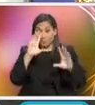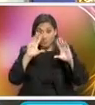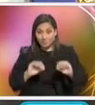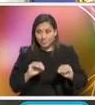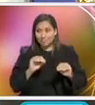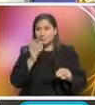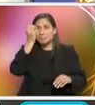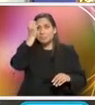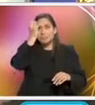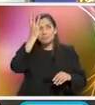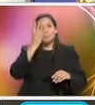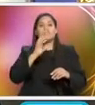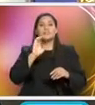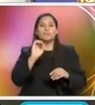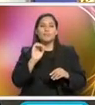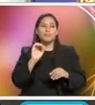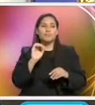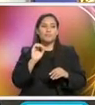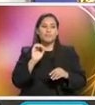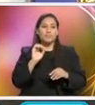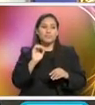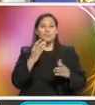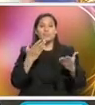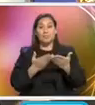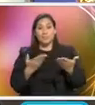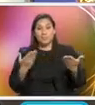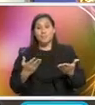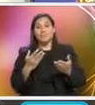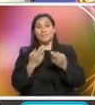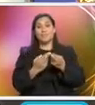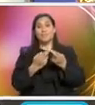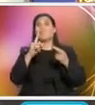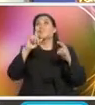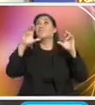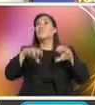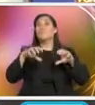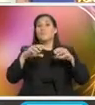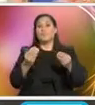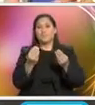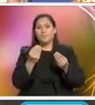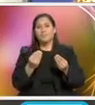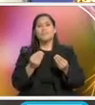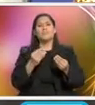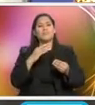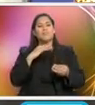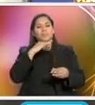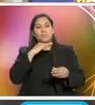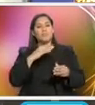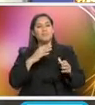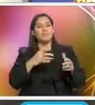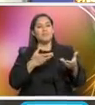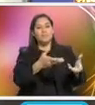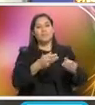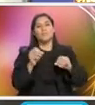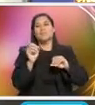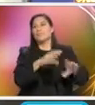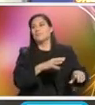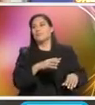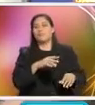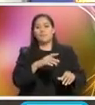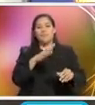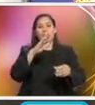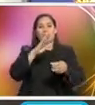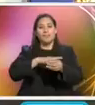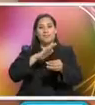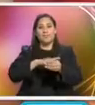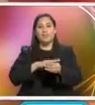se nos olvida, o se nos olvida ahora que tenemos mucha agua, se nos olvida y seguimos tirando basura en las calles que tapan las coladeras y generan